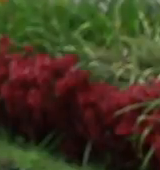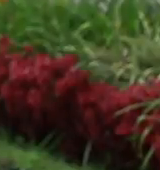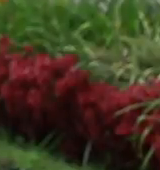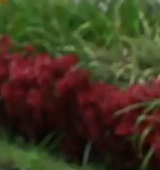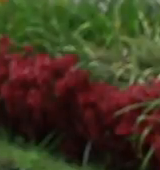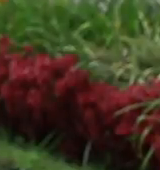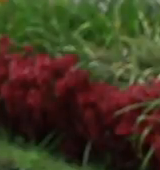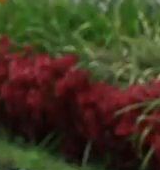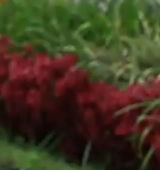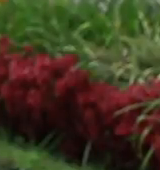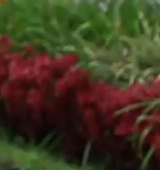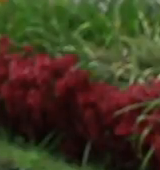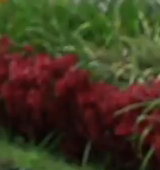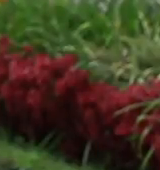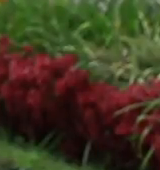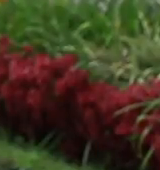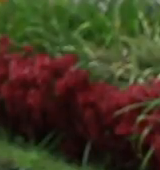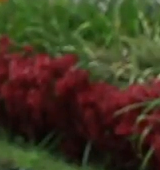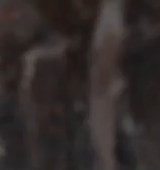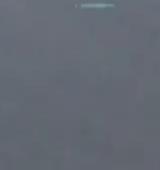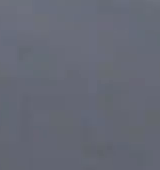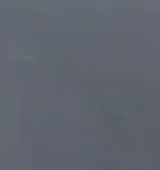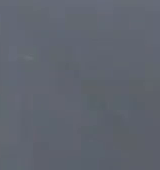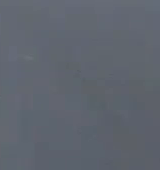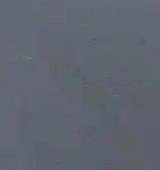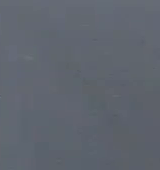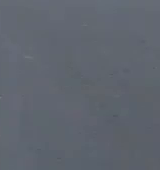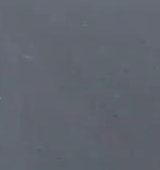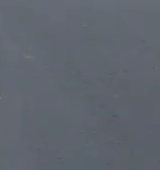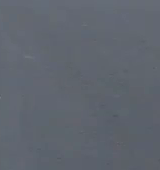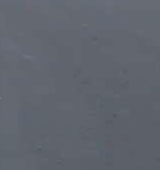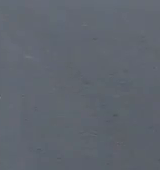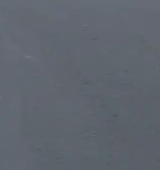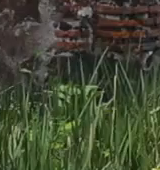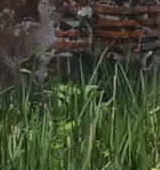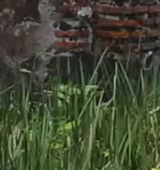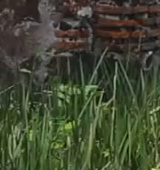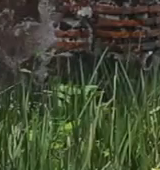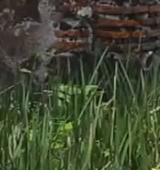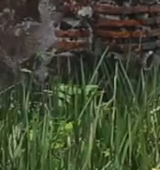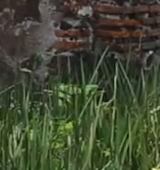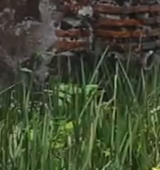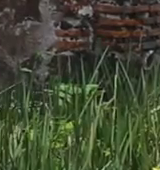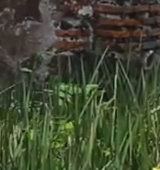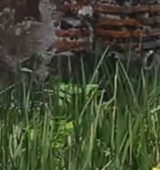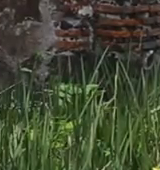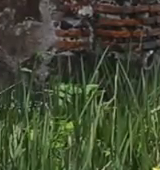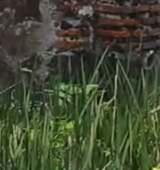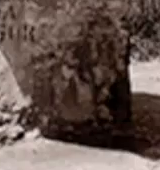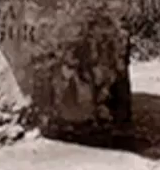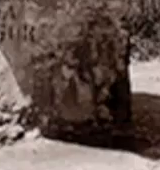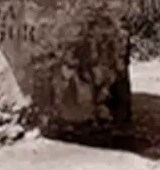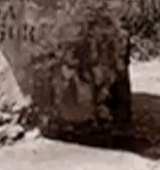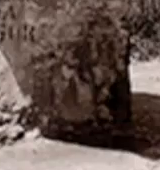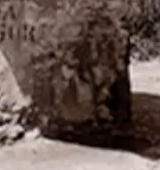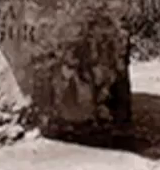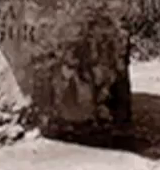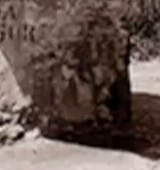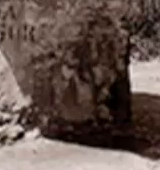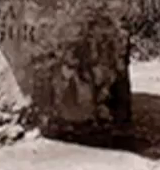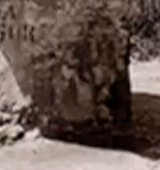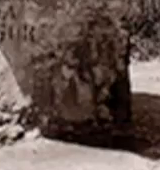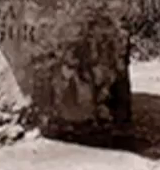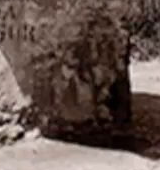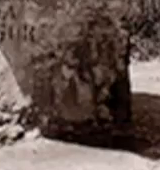arcos. Hablamos del acueducto de Chapultepec. Originalmente, en este tramo de la avenida Chapultepec, lucían 94